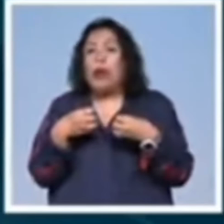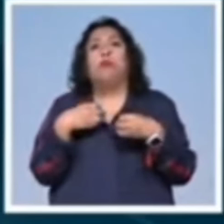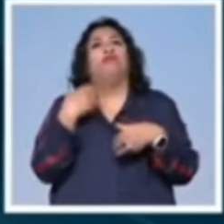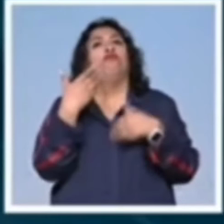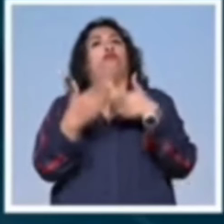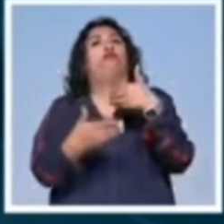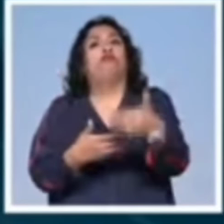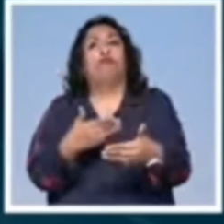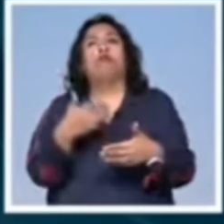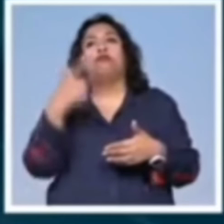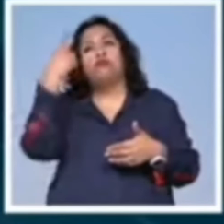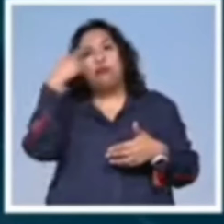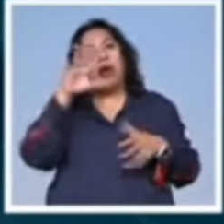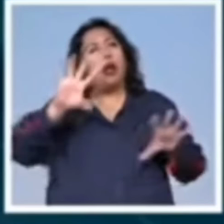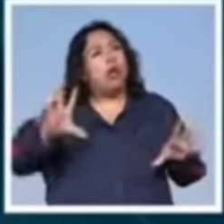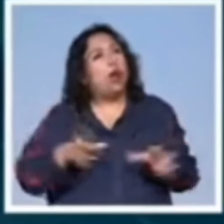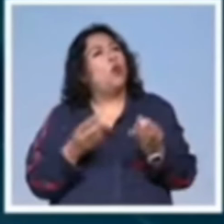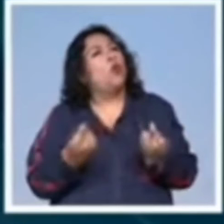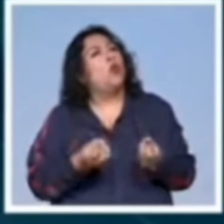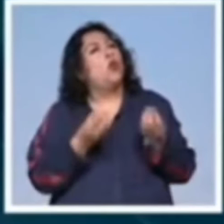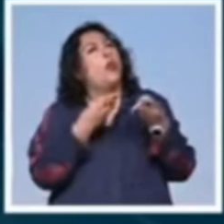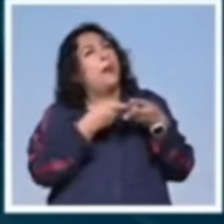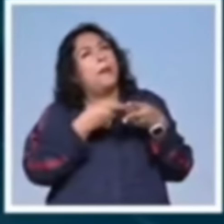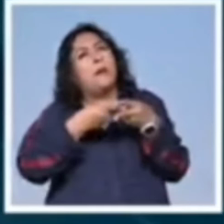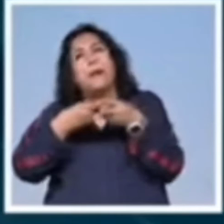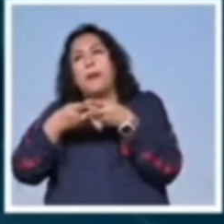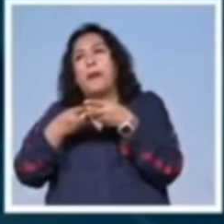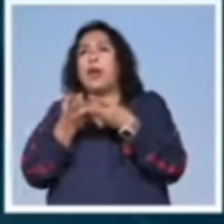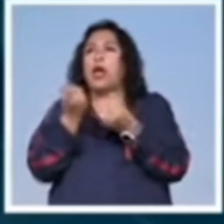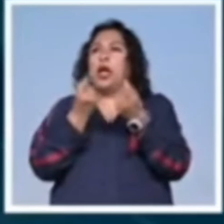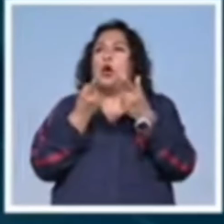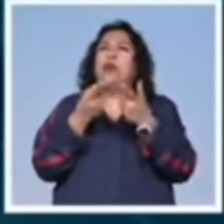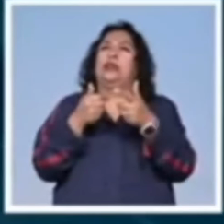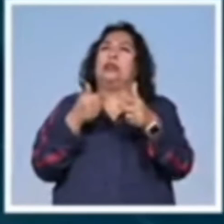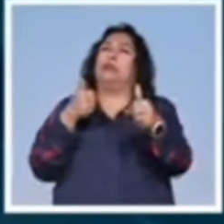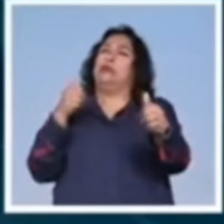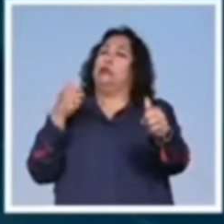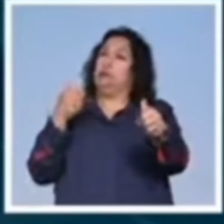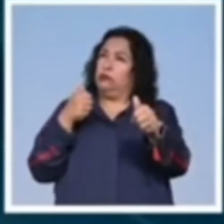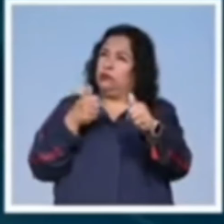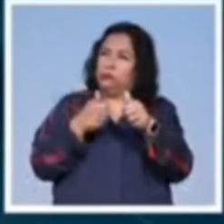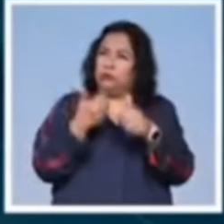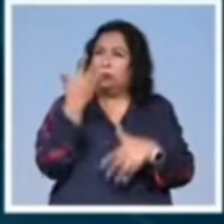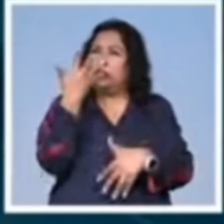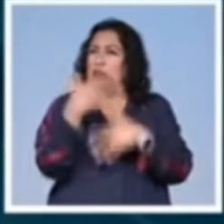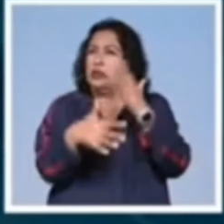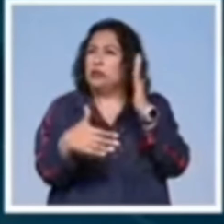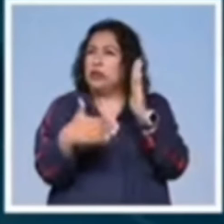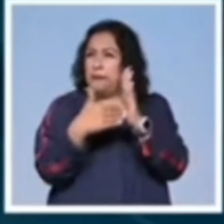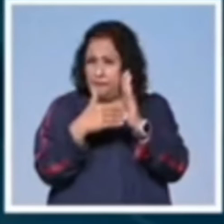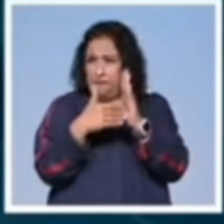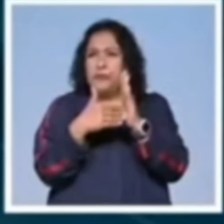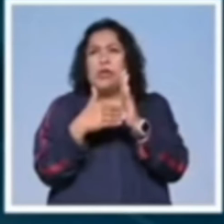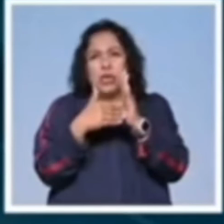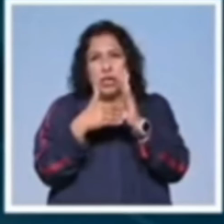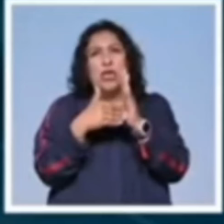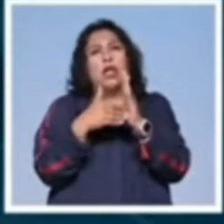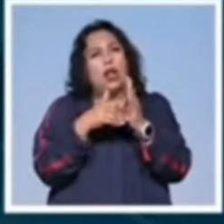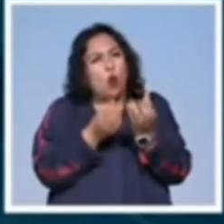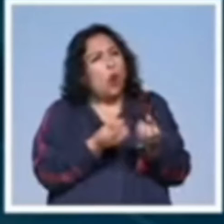avanzamos en el inventario, en inventarios que teníamos con algunos rezagos, en cerca de 15.000 soportes que